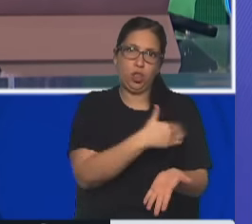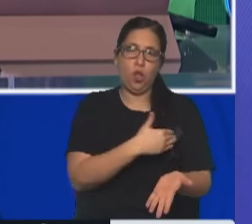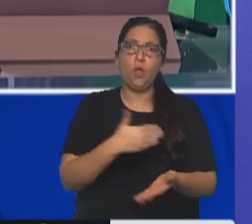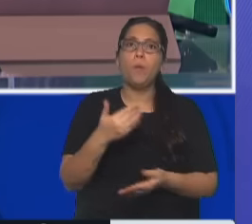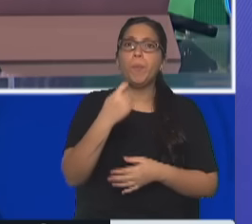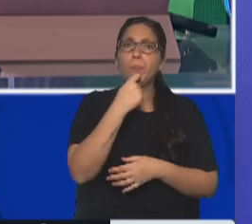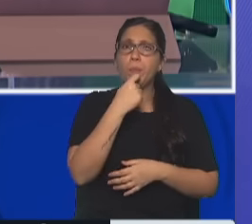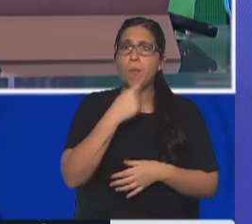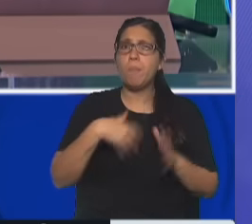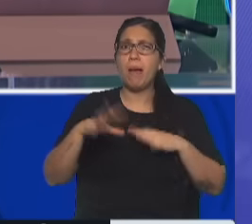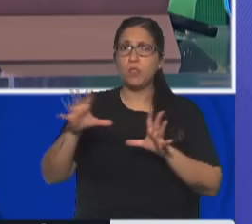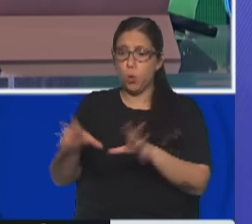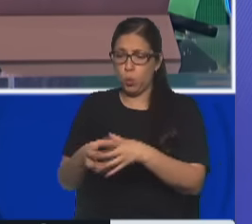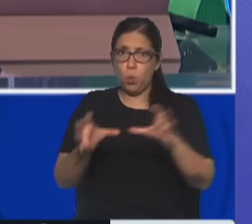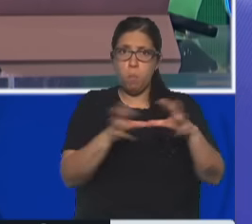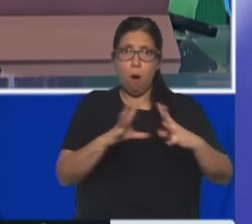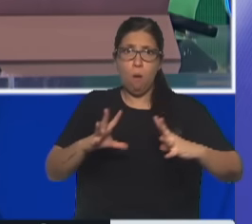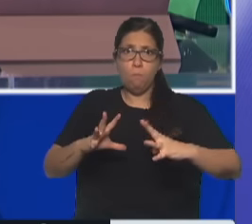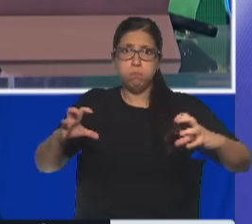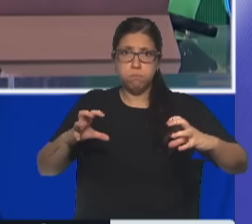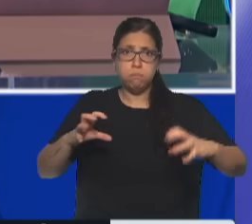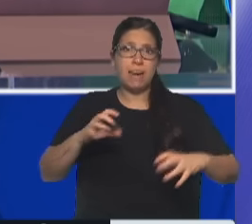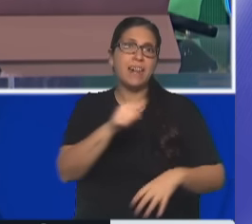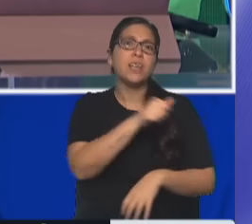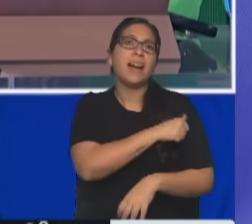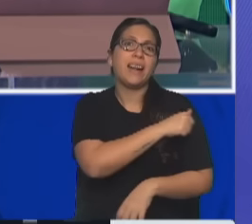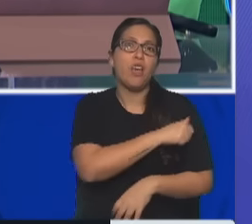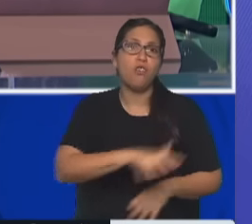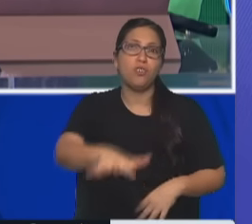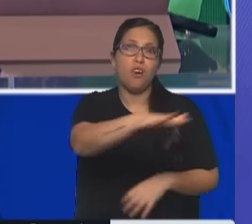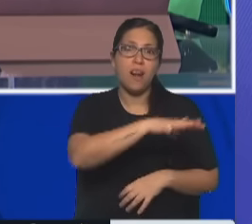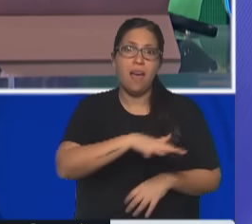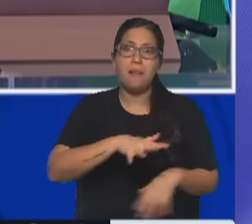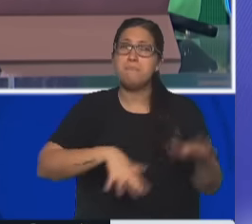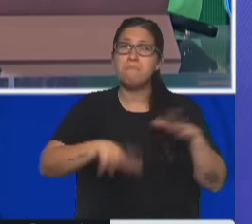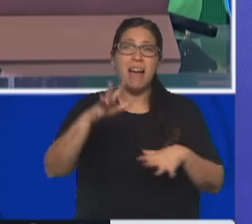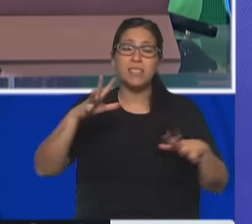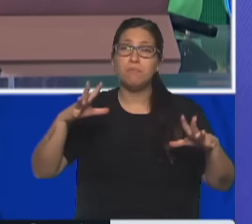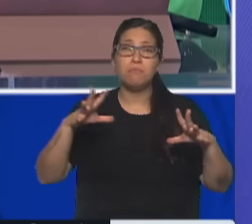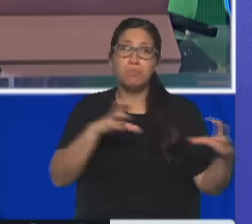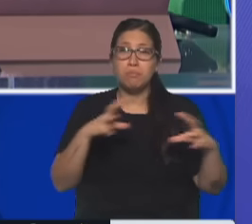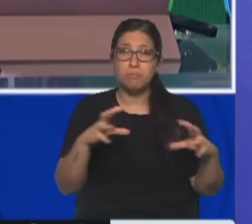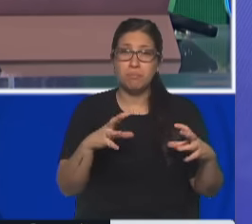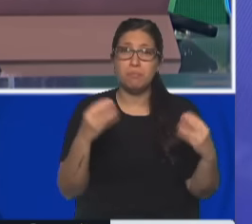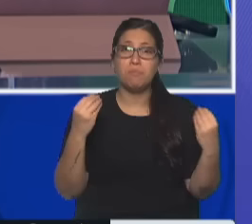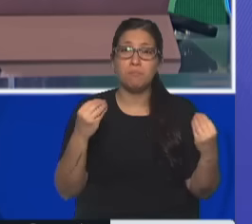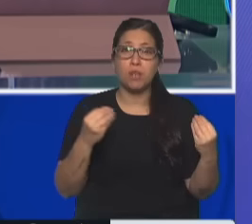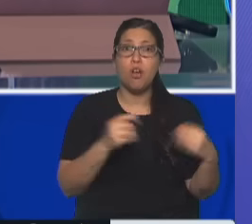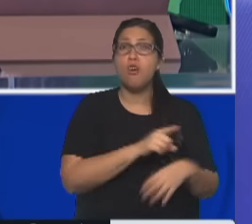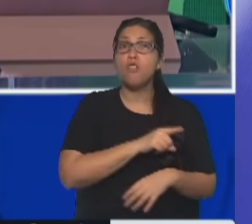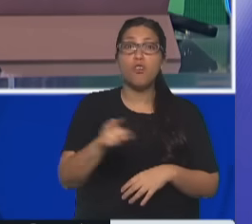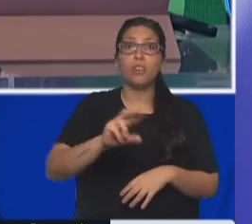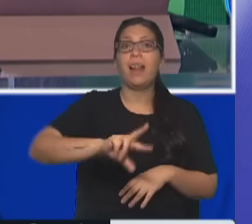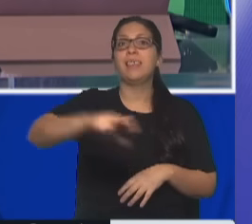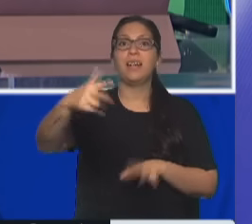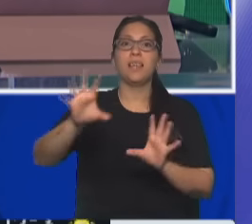dan sobre todo, en el caso, por ejemplo, de Río, me decían que ahora la gran pelea del Comando Vermelho es con el tercer grupo